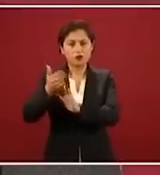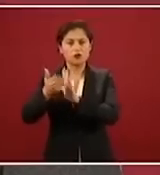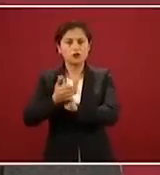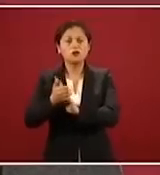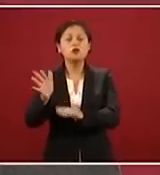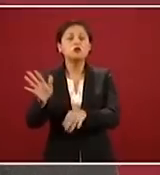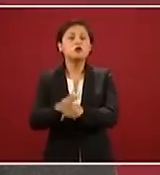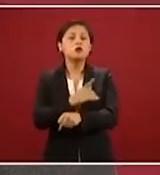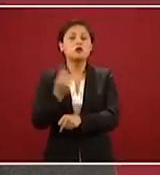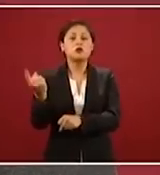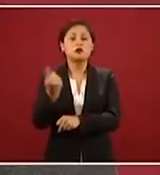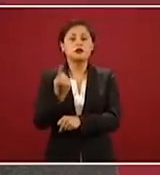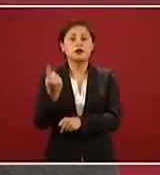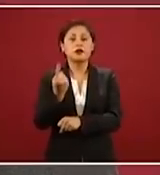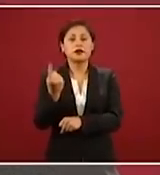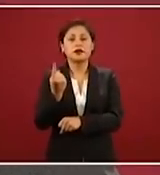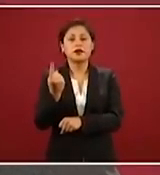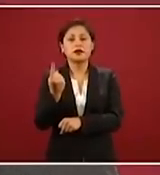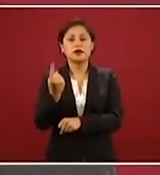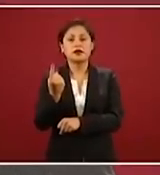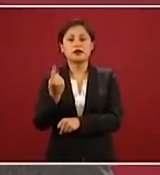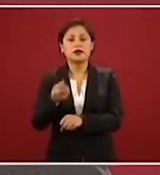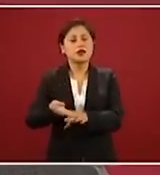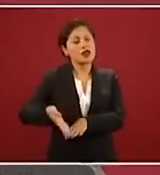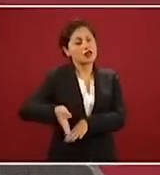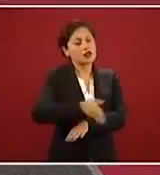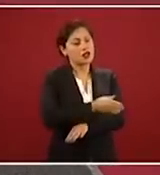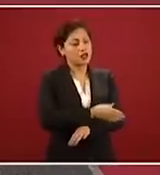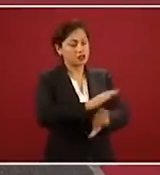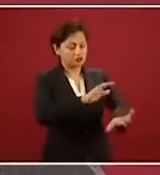desbarajuste que nos dejaron,